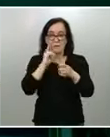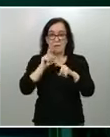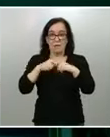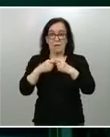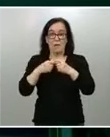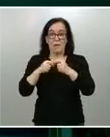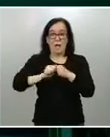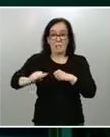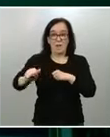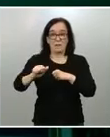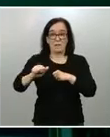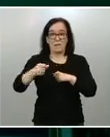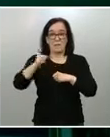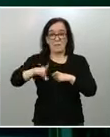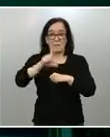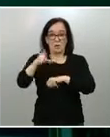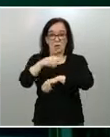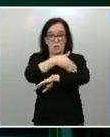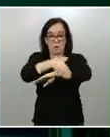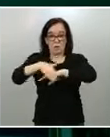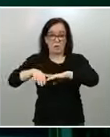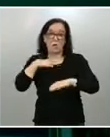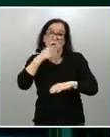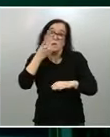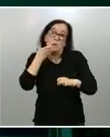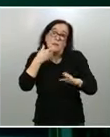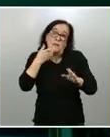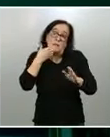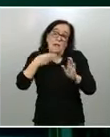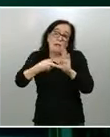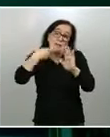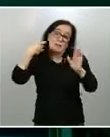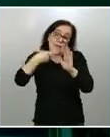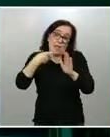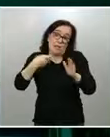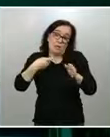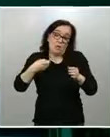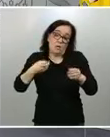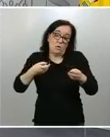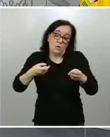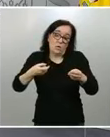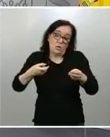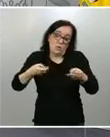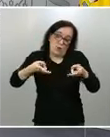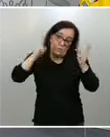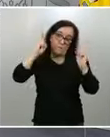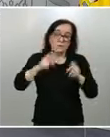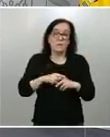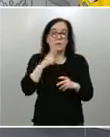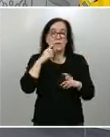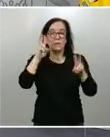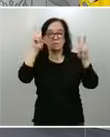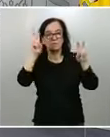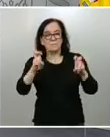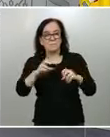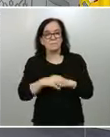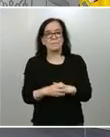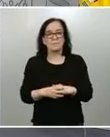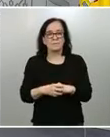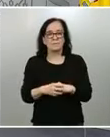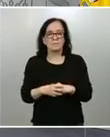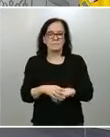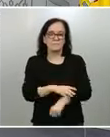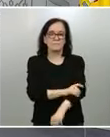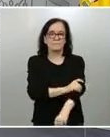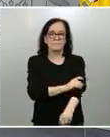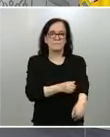escalada para entonces lo permite también una cuestión después de lo que la